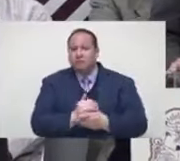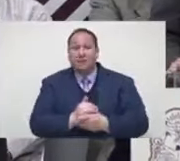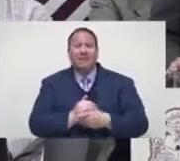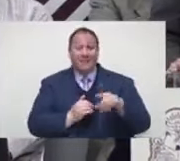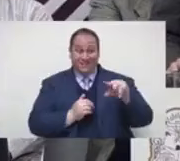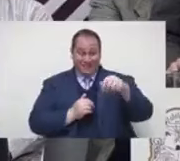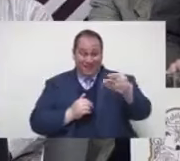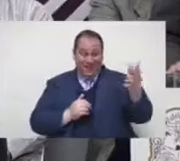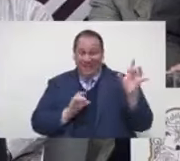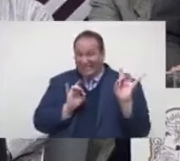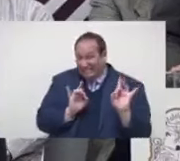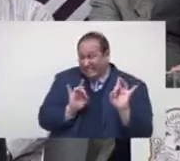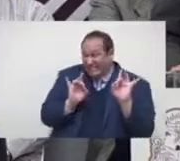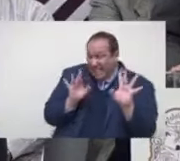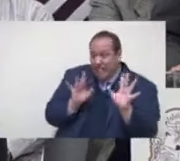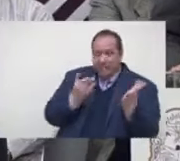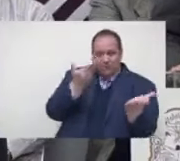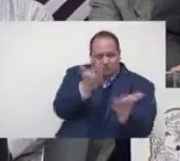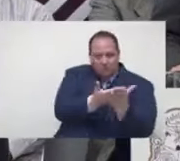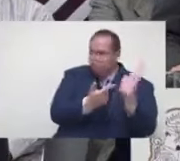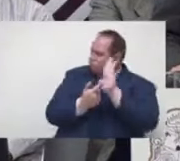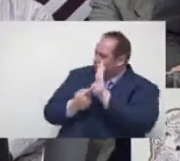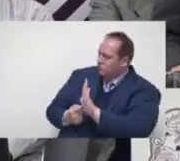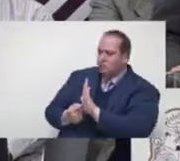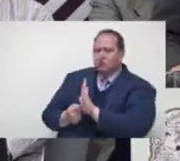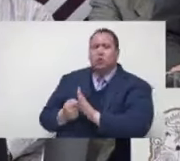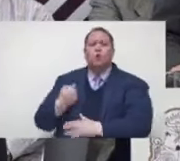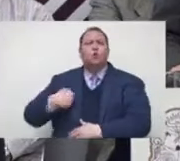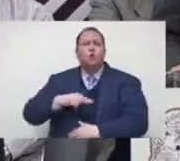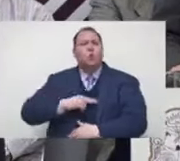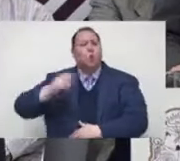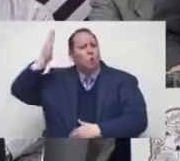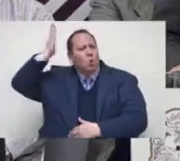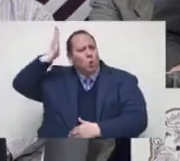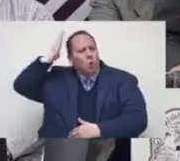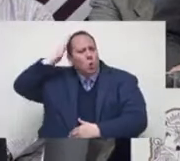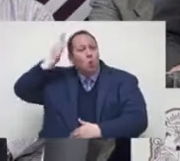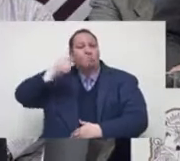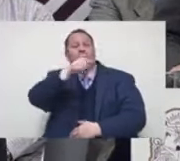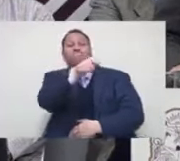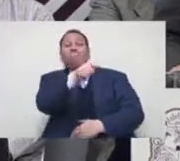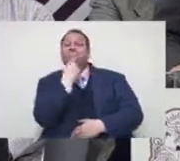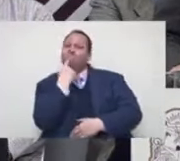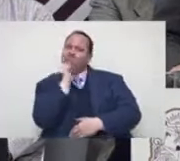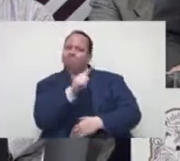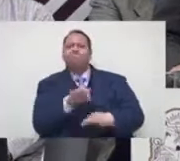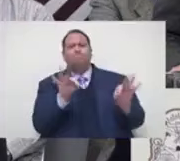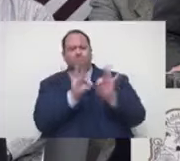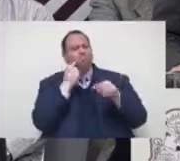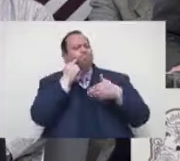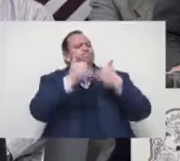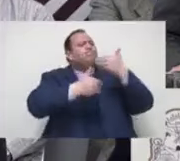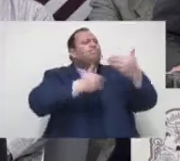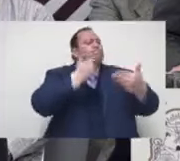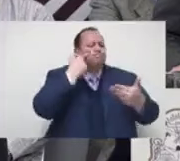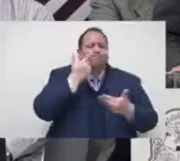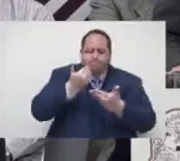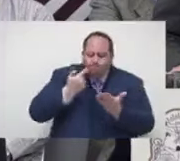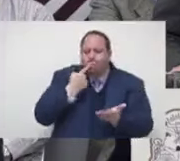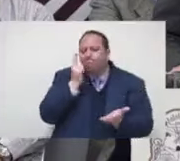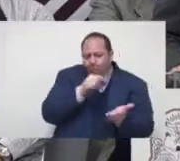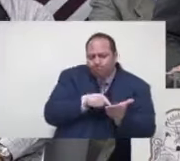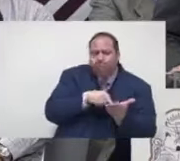estos, que ya hay un hecho punible, ya hay una acción, sí, nosotros como autoridad nos corresponde denunciar, sí, y darle seguimiento a la denuncia para